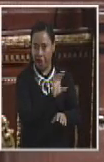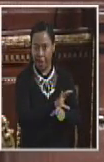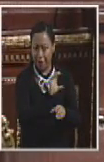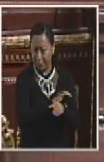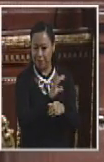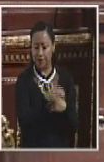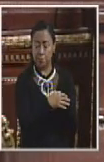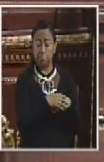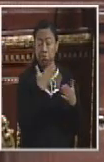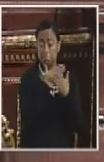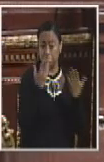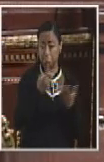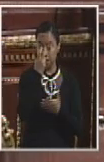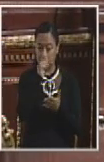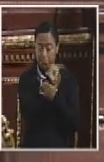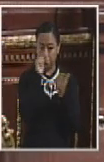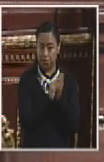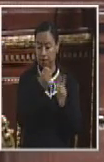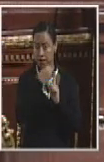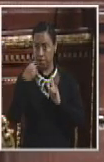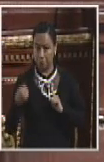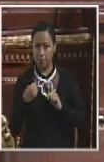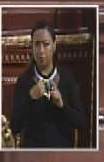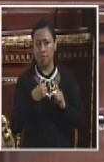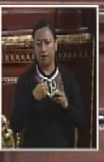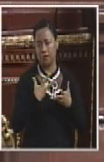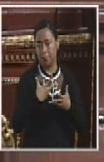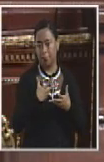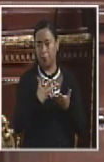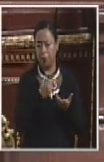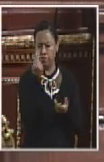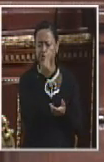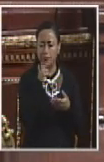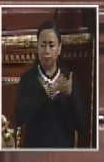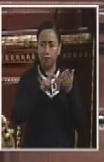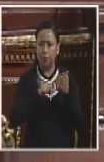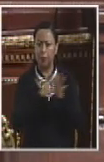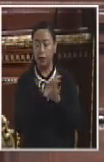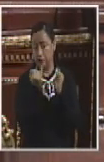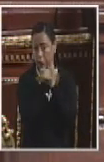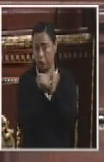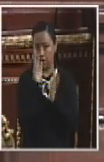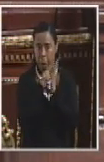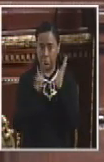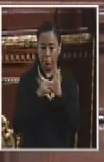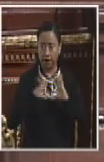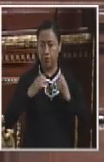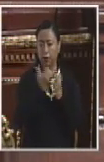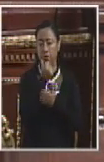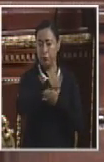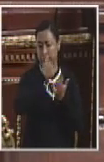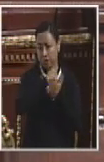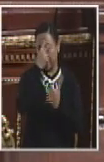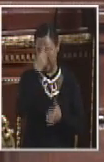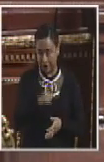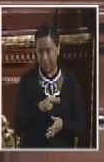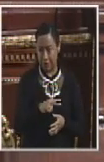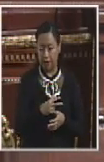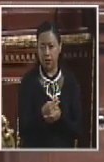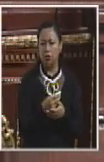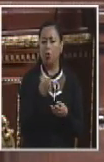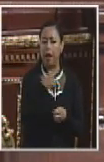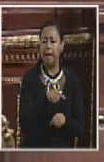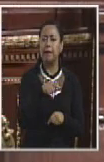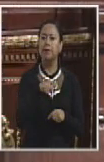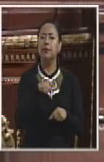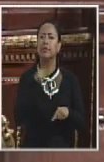realizarían modificaciones a la Ley Orgánica del Congreso de la Ciudad de México, así como al Reglamento del Congreso de la Ciudad de México, en donde se